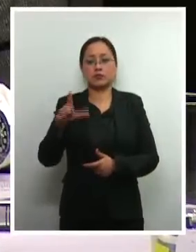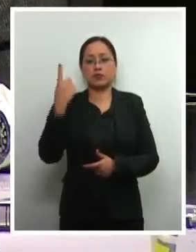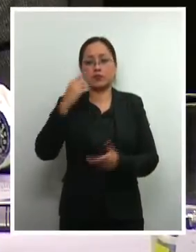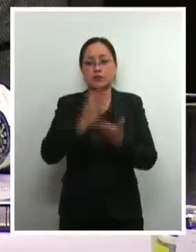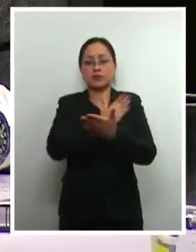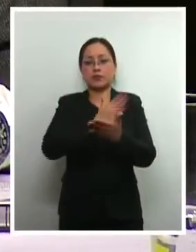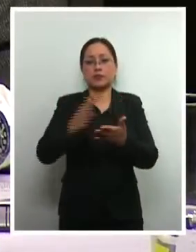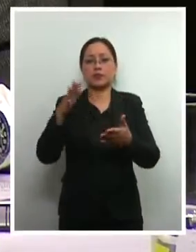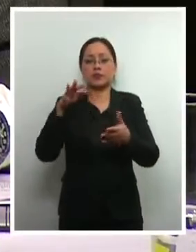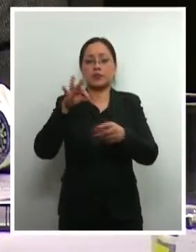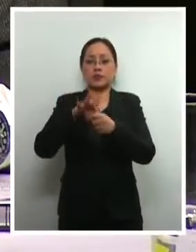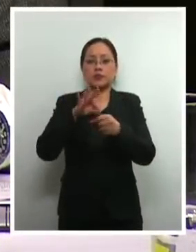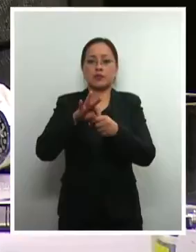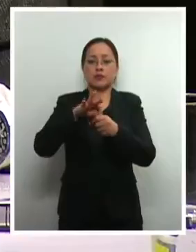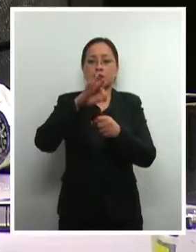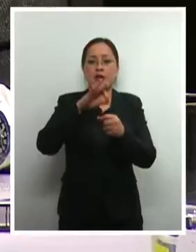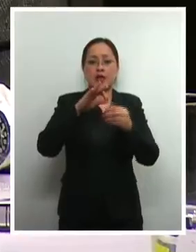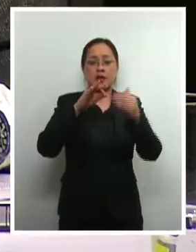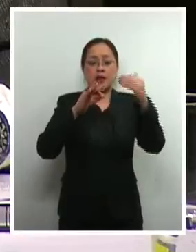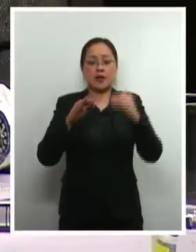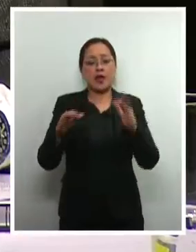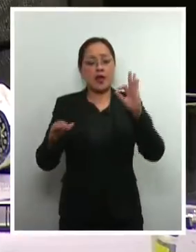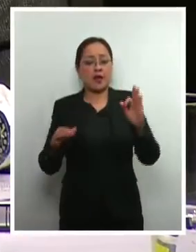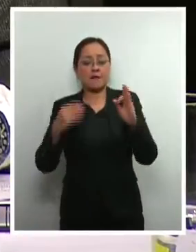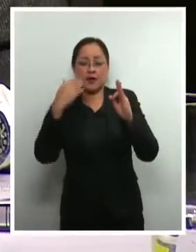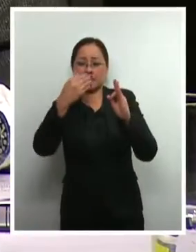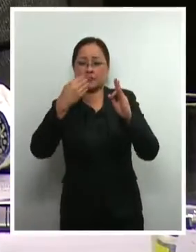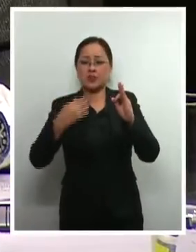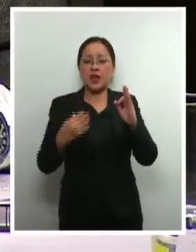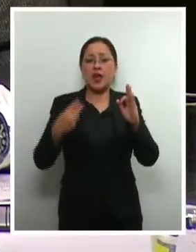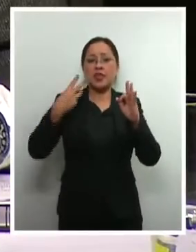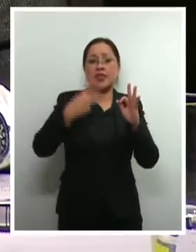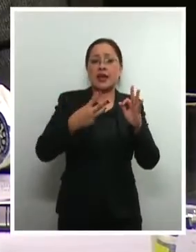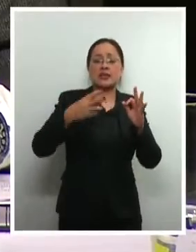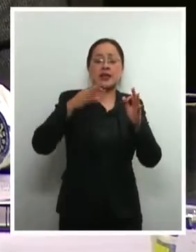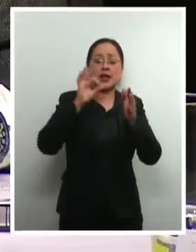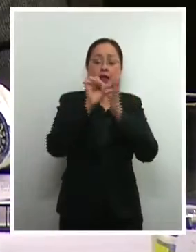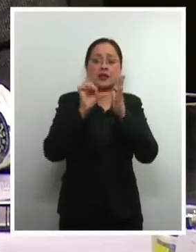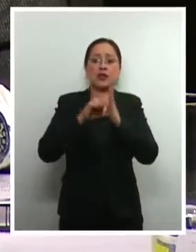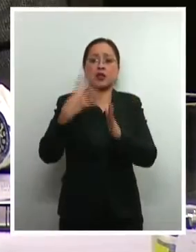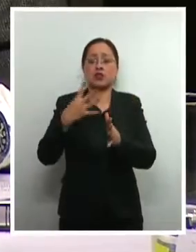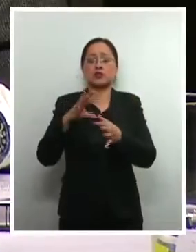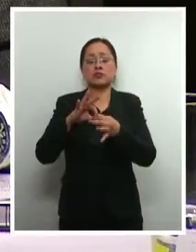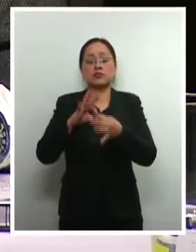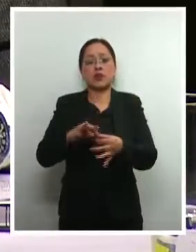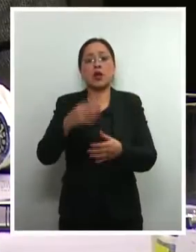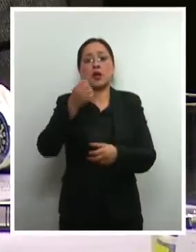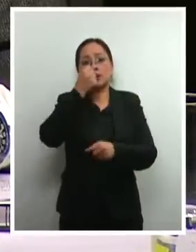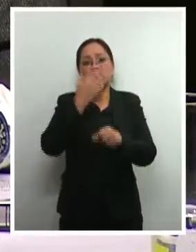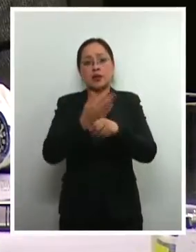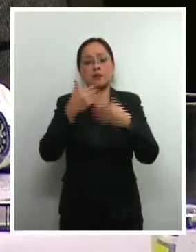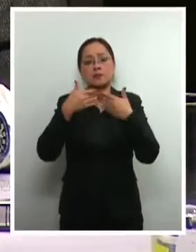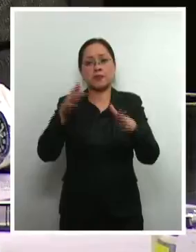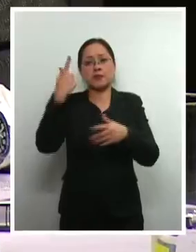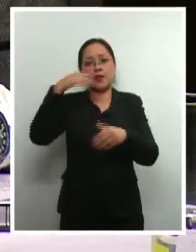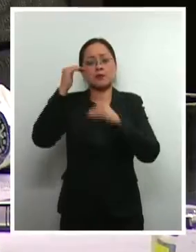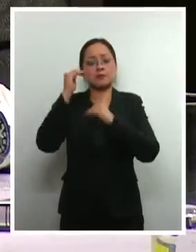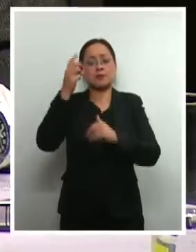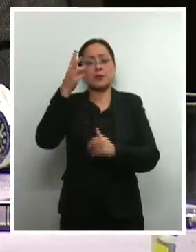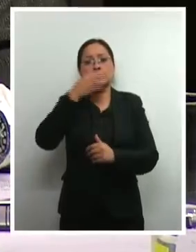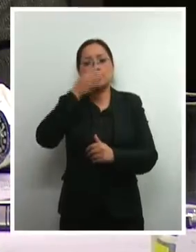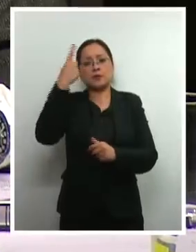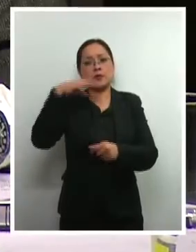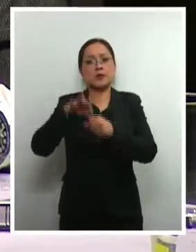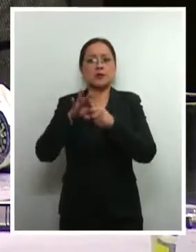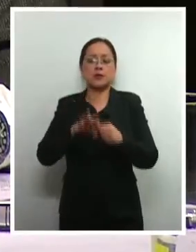la votación del apartado F, numeral 3 del artículo 14, pido a la Secretaría abra el sistema electrónico por 3